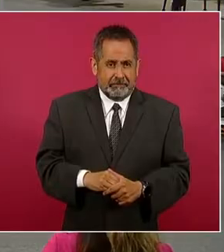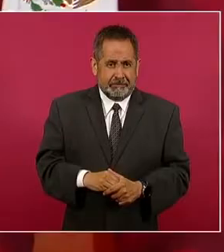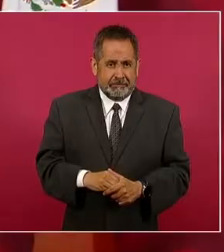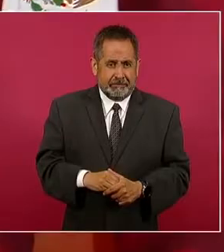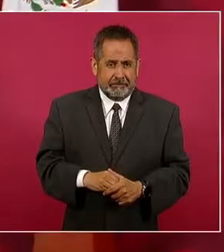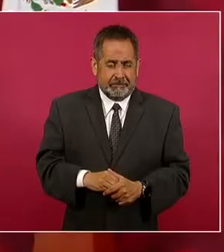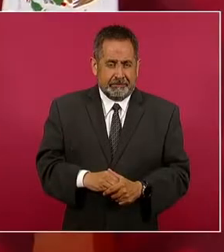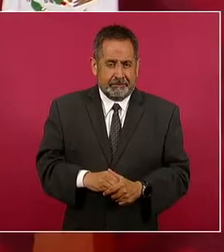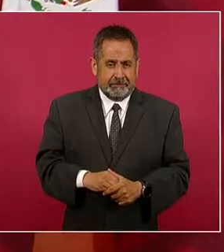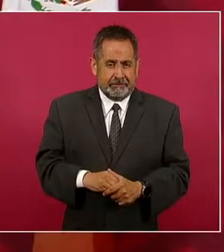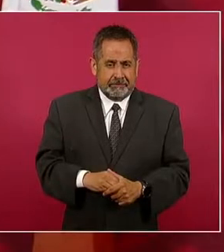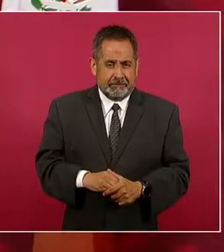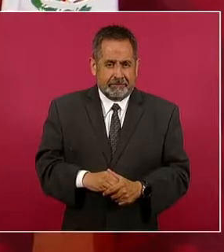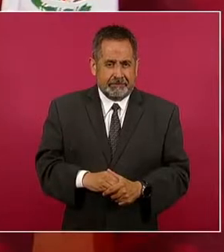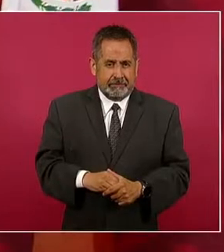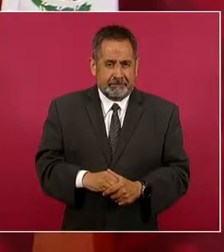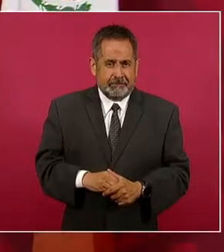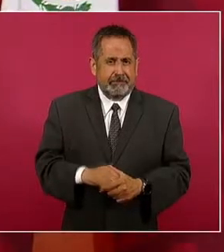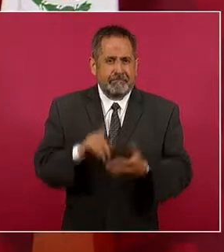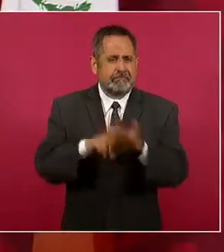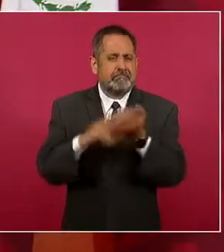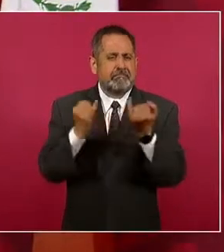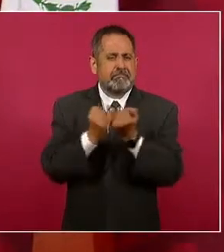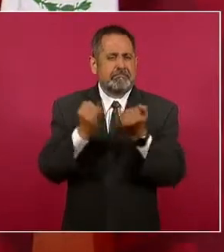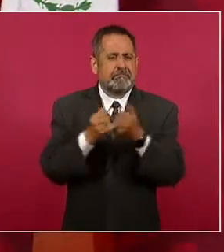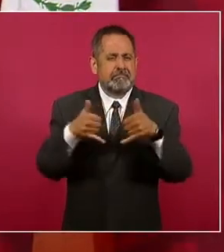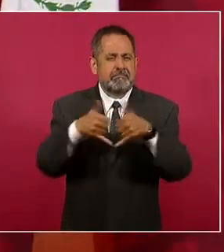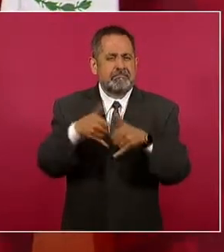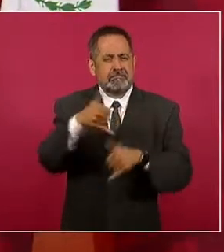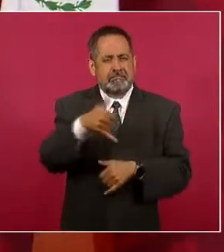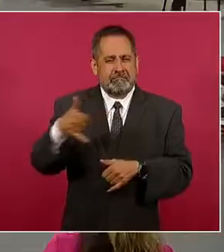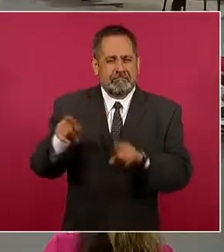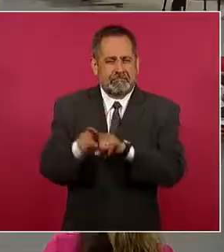Sí, como los del Infonavit.